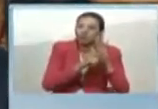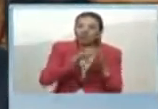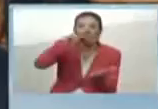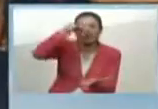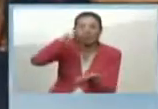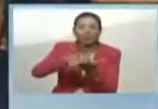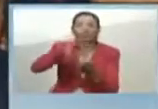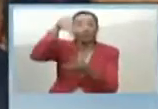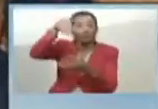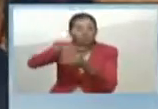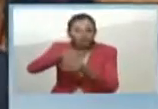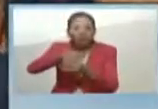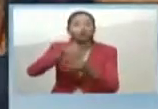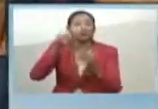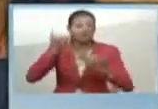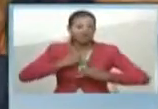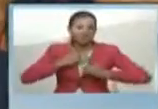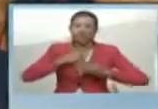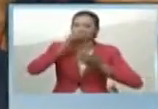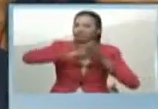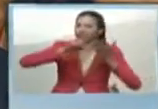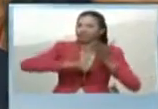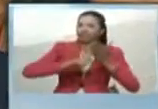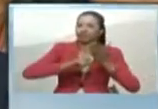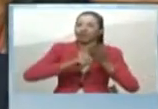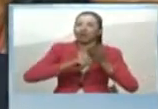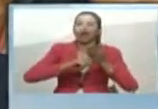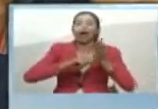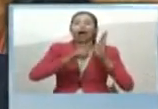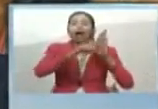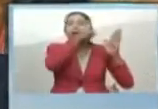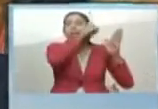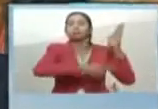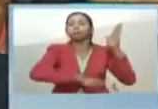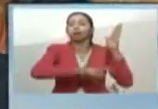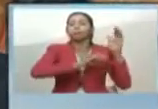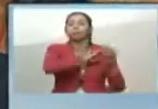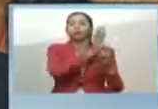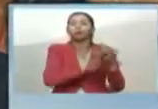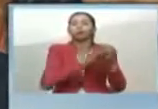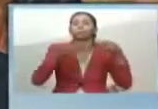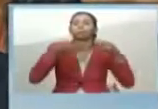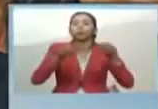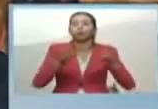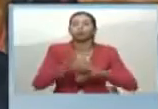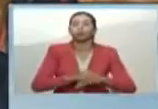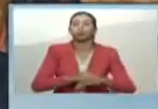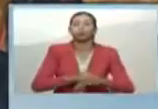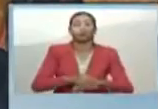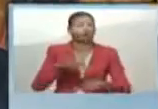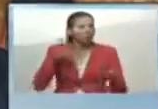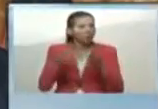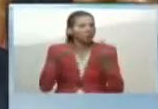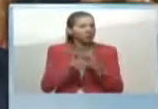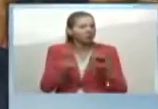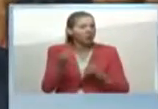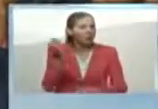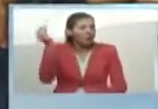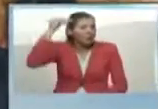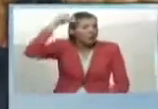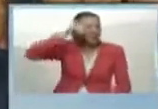y votamos y redactamos, disolver todos los poderes y atentar contra la democracia. Yo no lo estoy exagerando, no lo